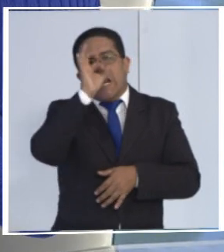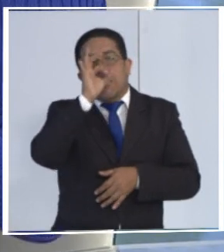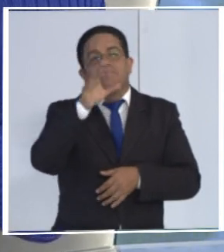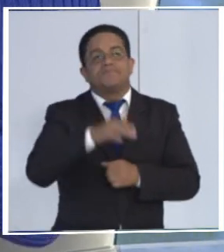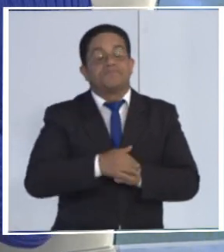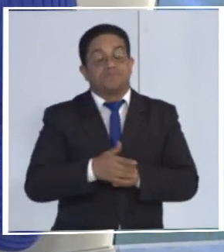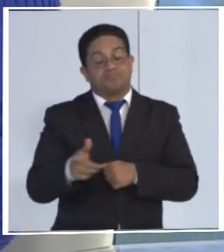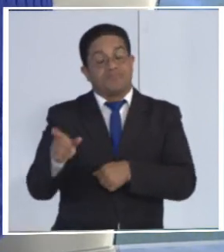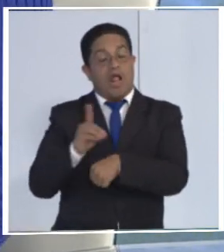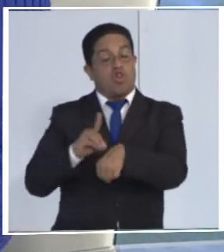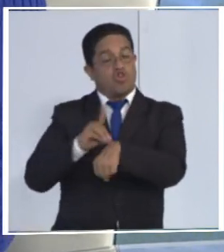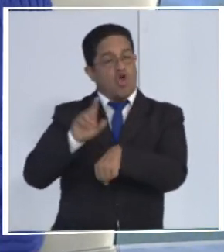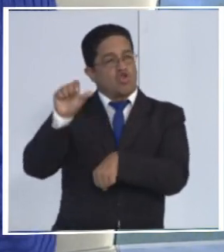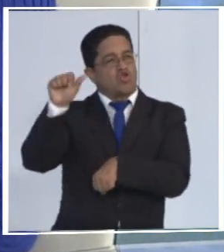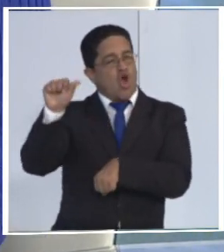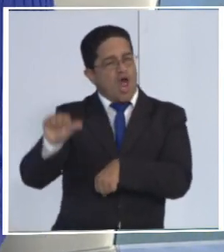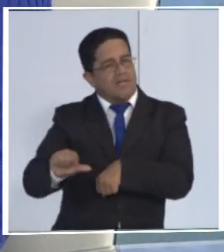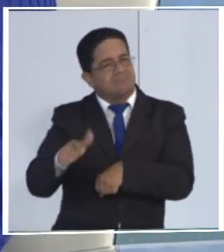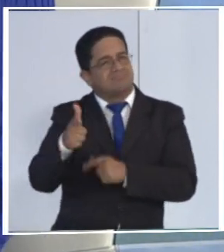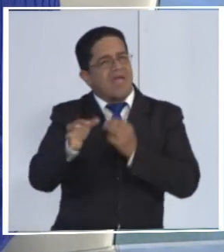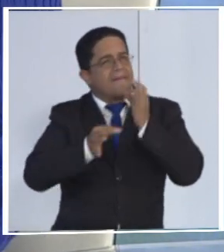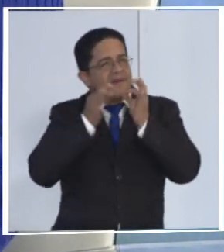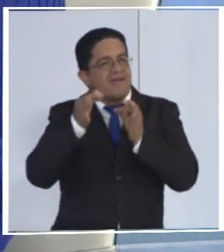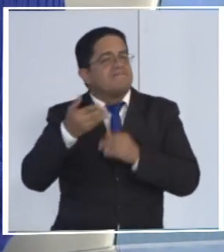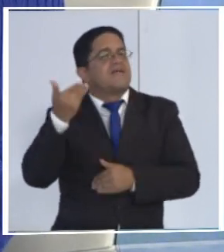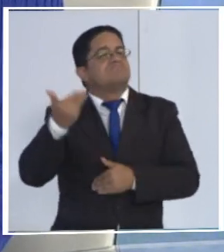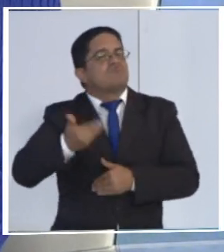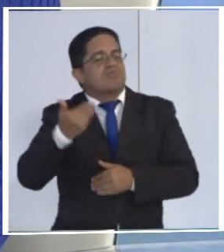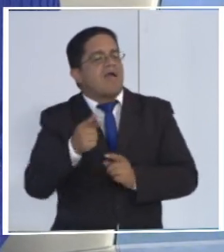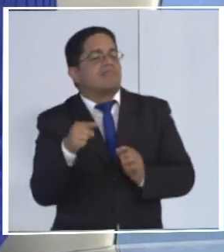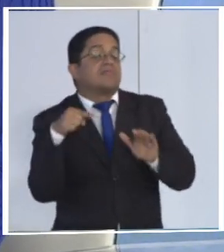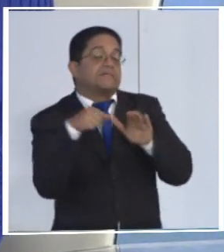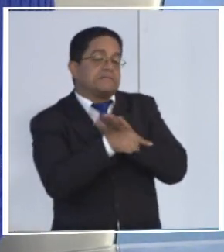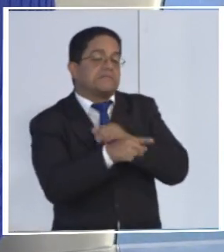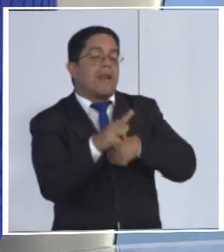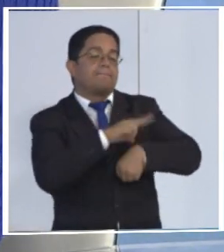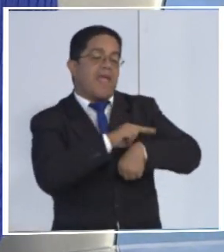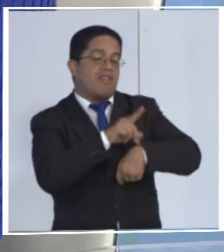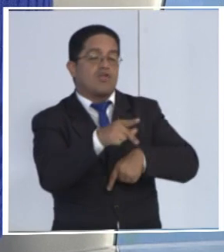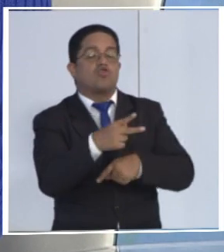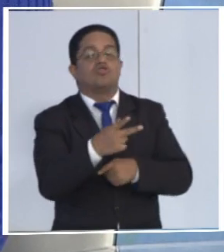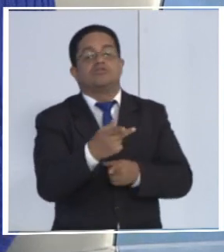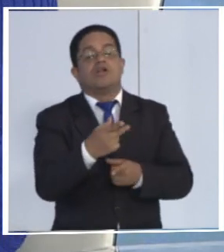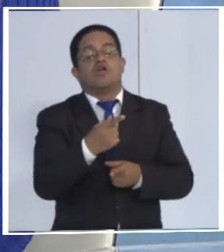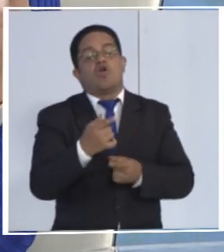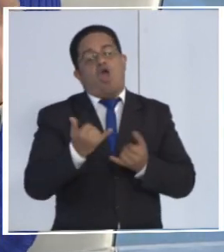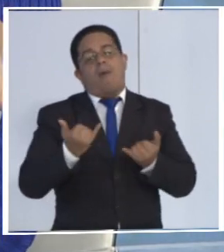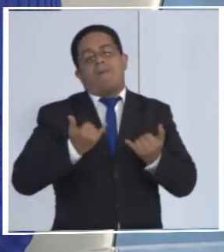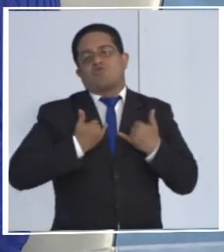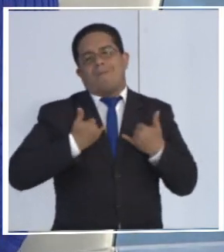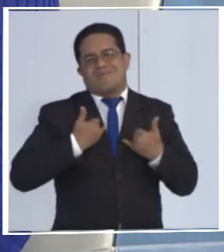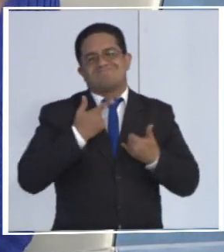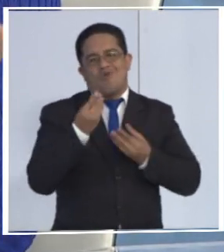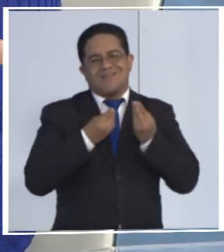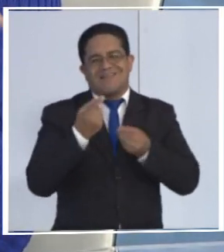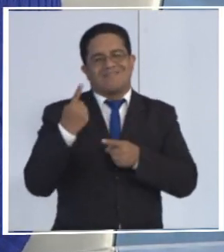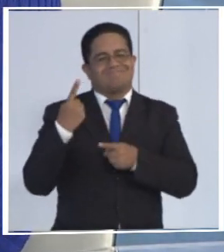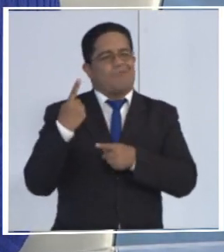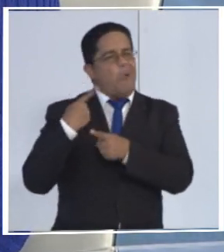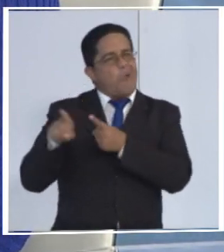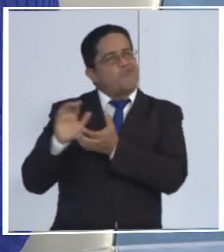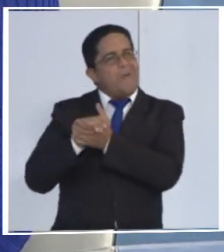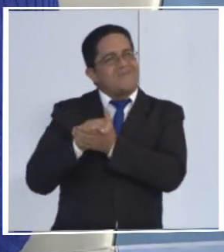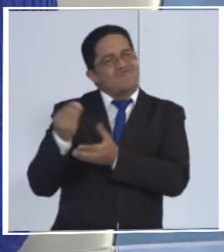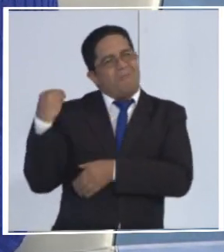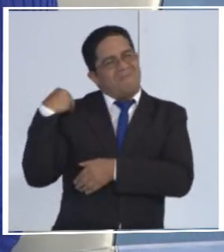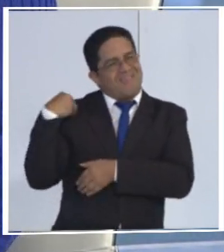doctor Christopher nos hablaba en la parte anterior la importancia de acudir al especialista, no automedicarse, no tomar los remedios que le funcionó a